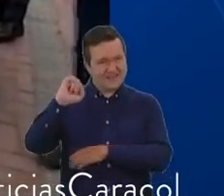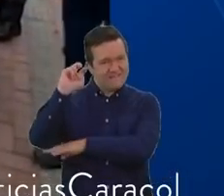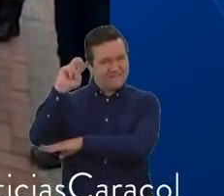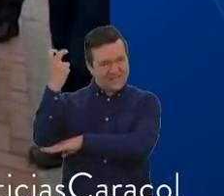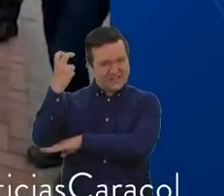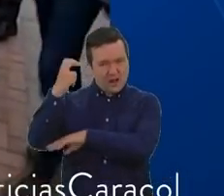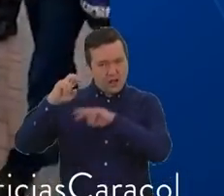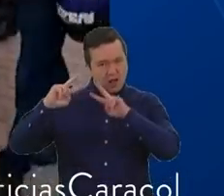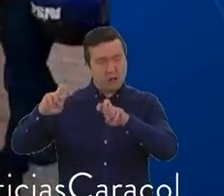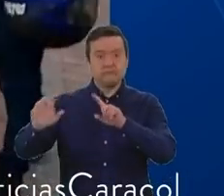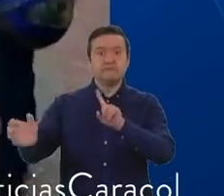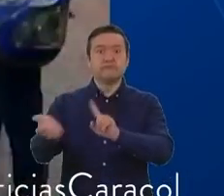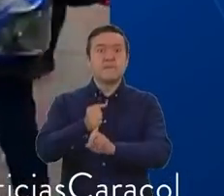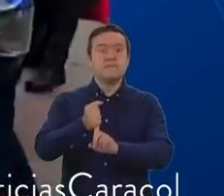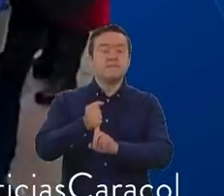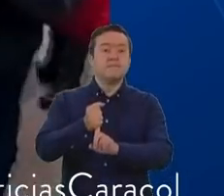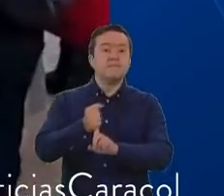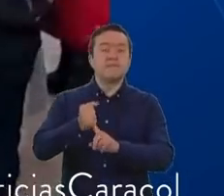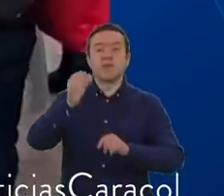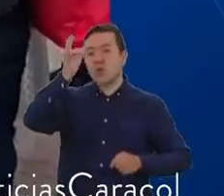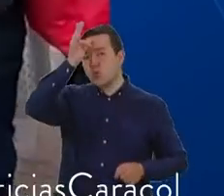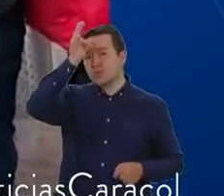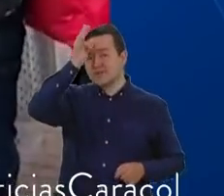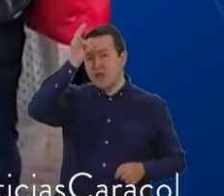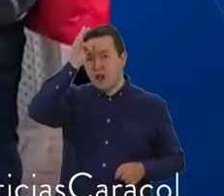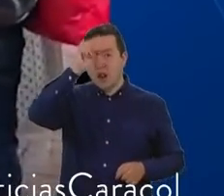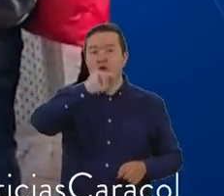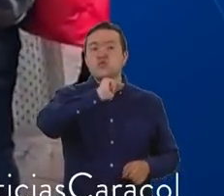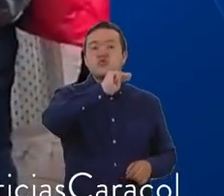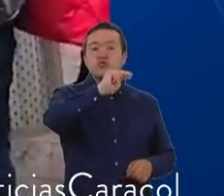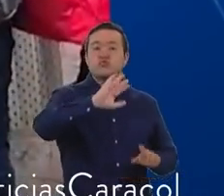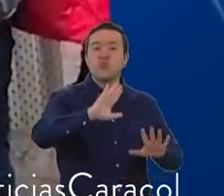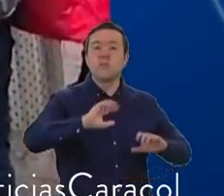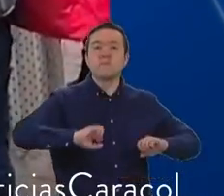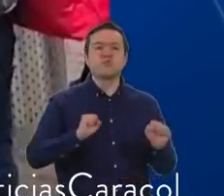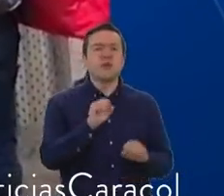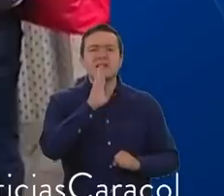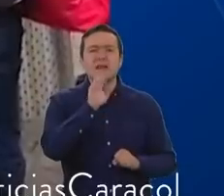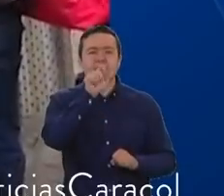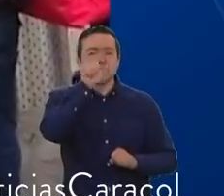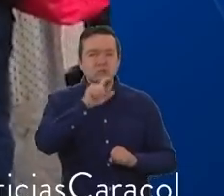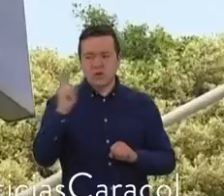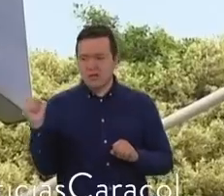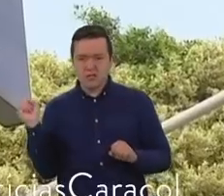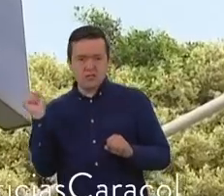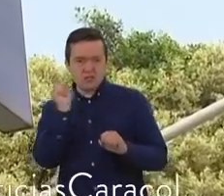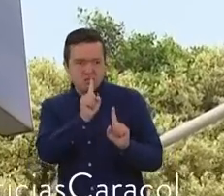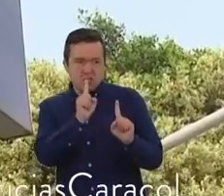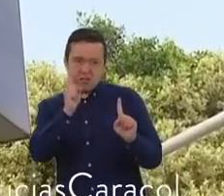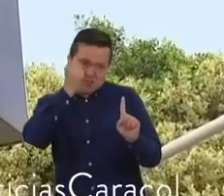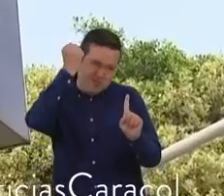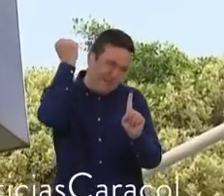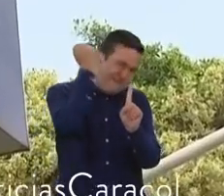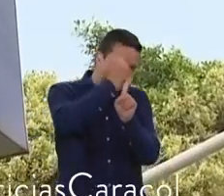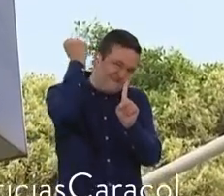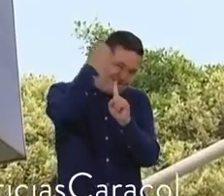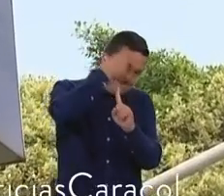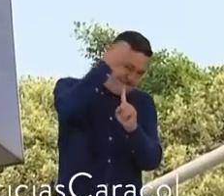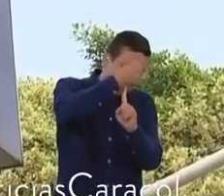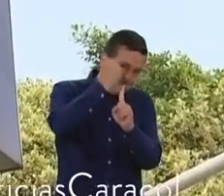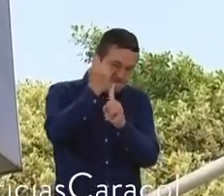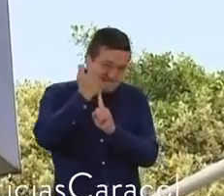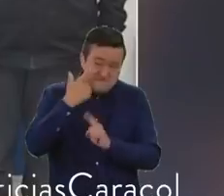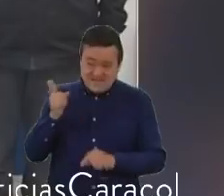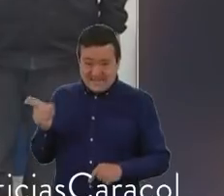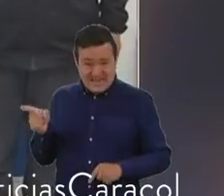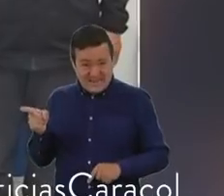una clínica en el norte de Bogotá al sujeto presuntamente responsable de asesinar a Jonathan